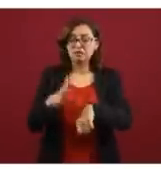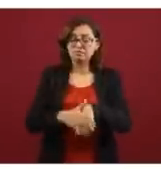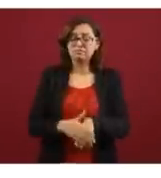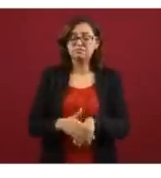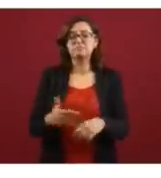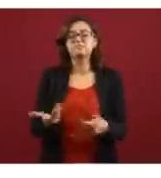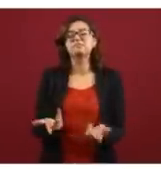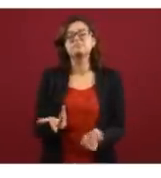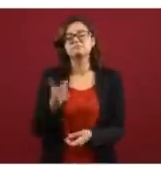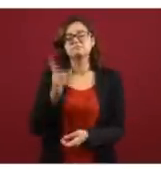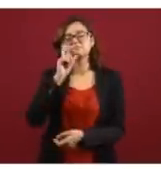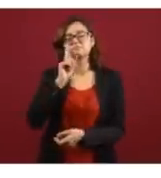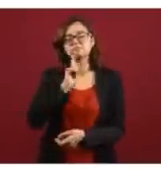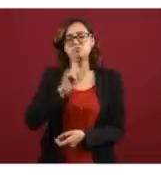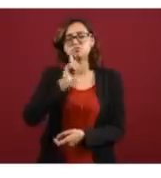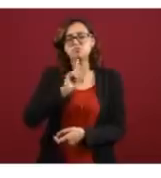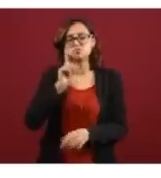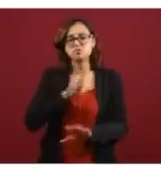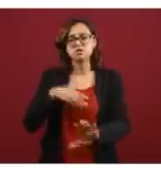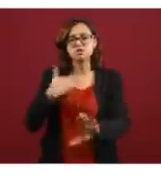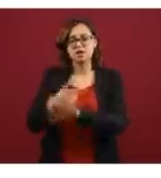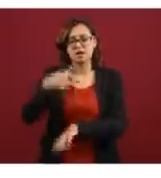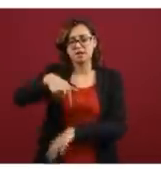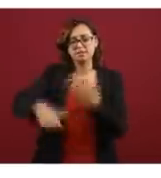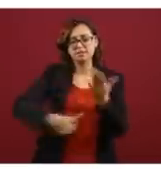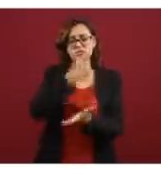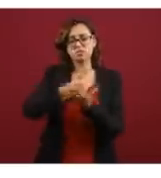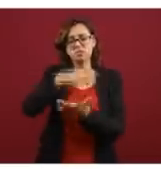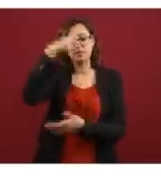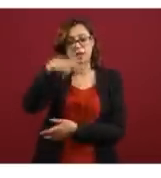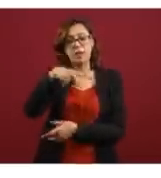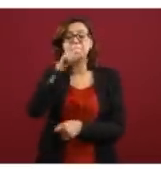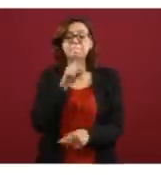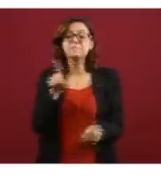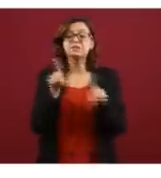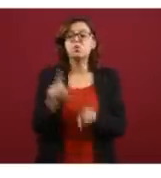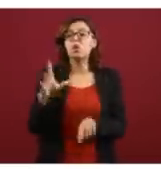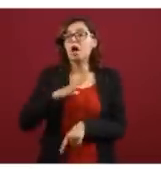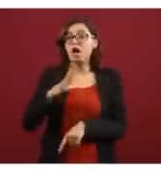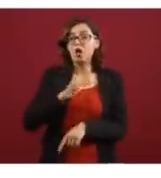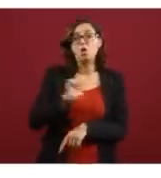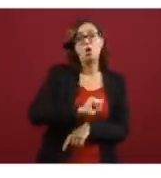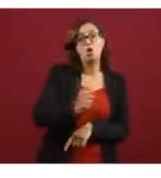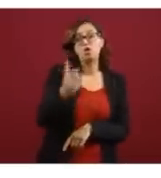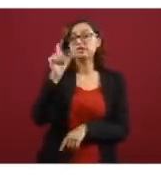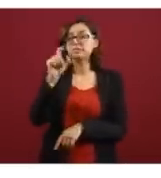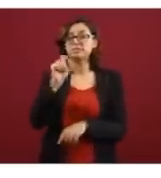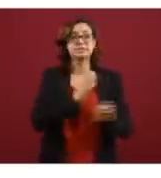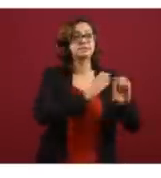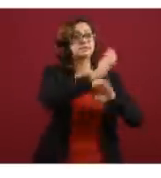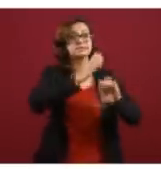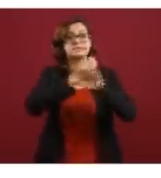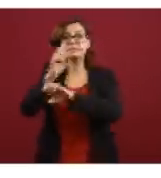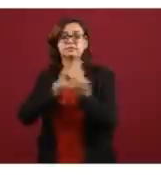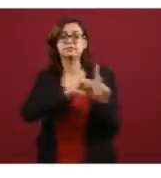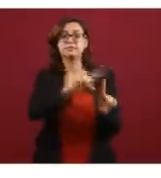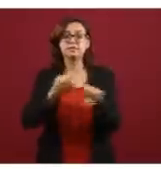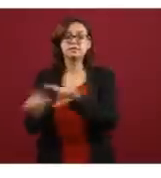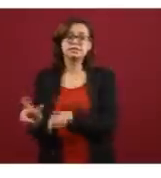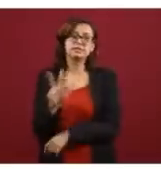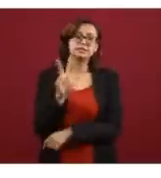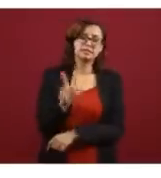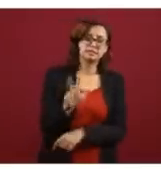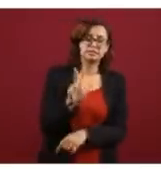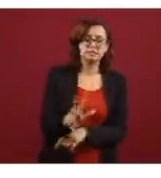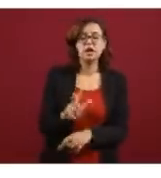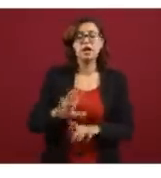se hace el seguimiento de la implementación de otras 20 alertas que se han emitido para 18 estados de la República, que involucra